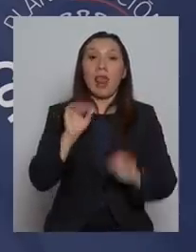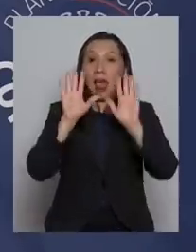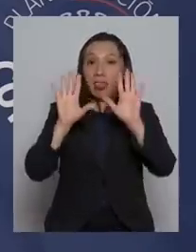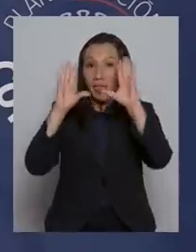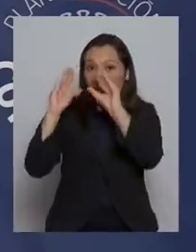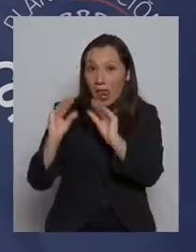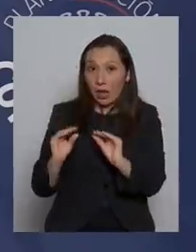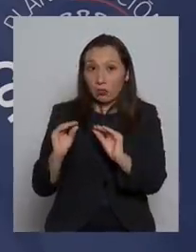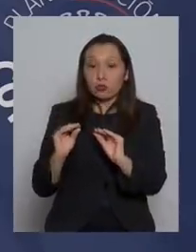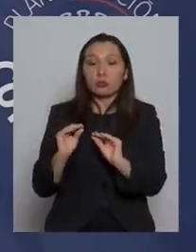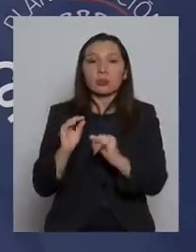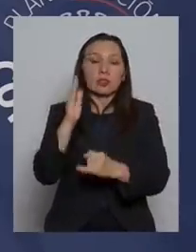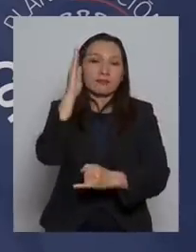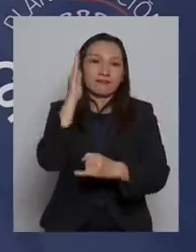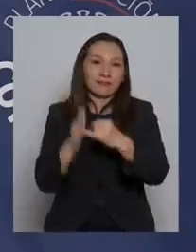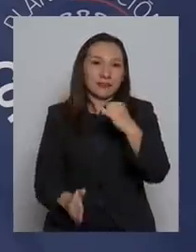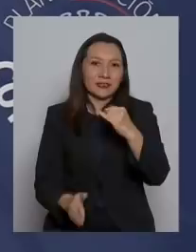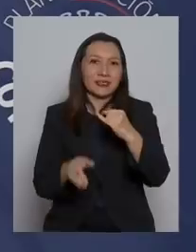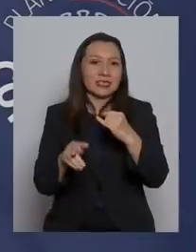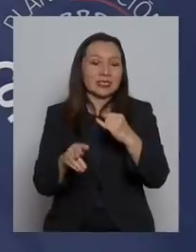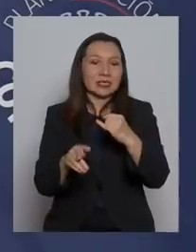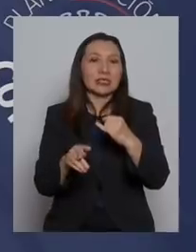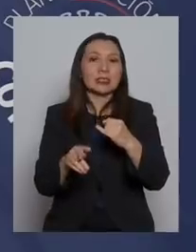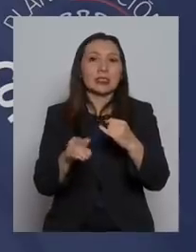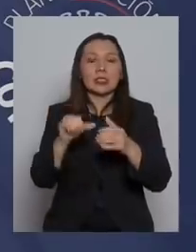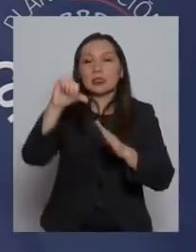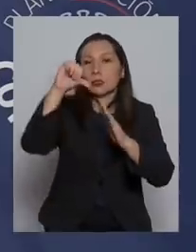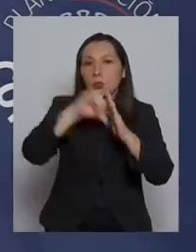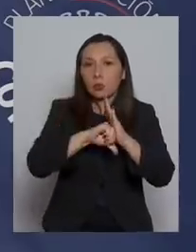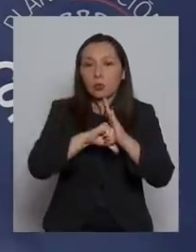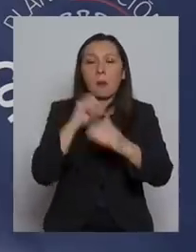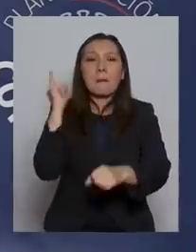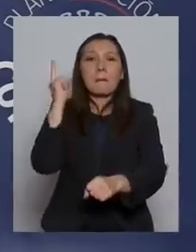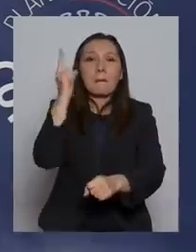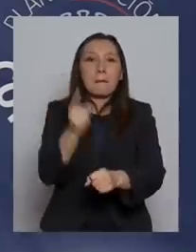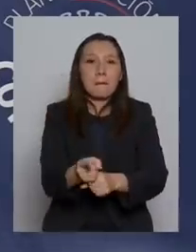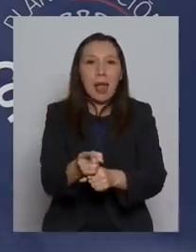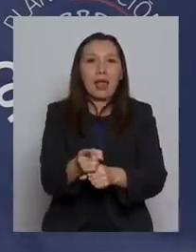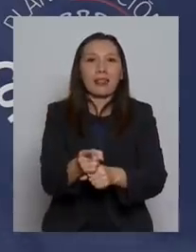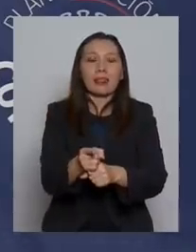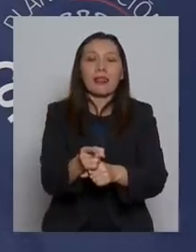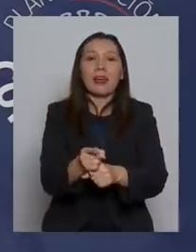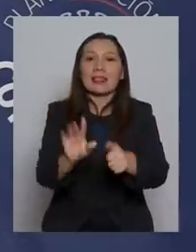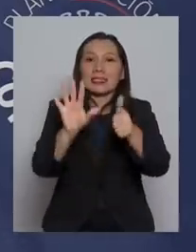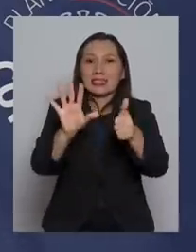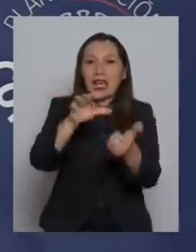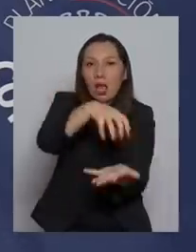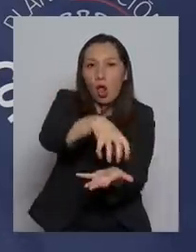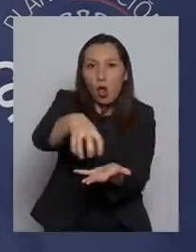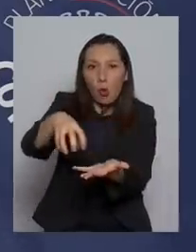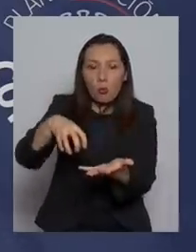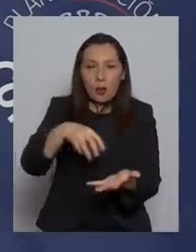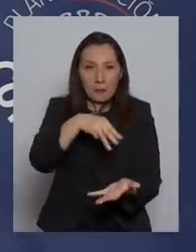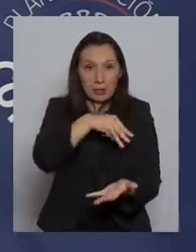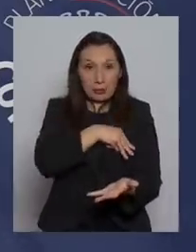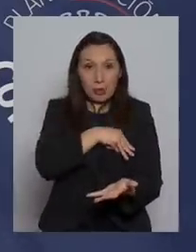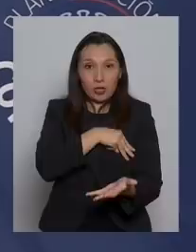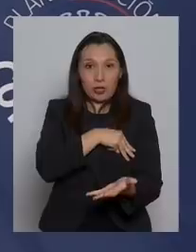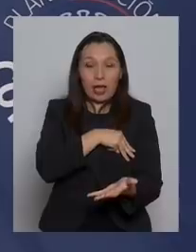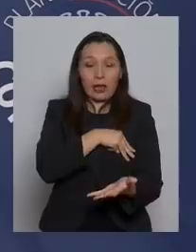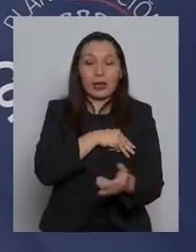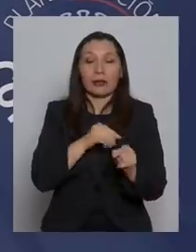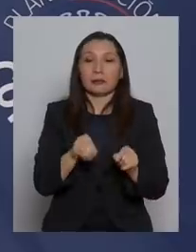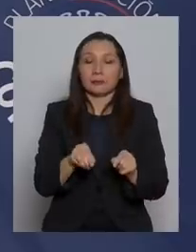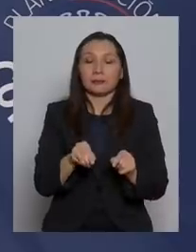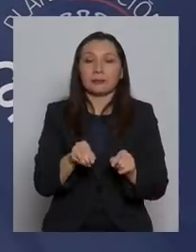22 horas vence la cuarentena ordenada para 6 comunas de la región